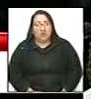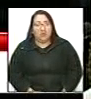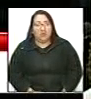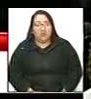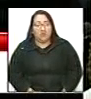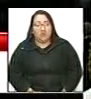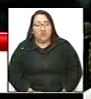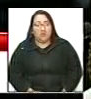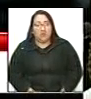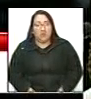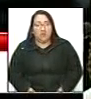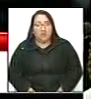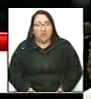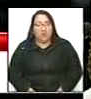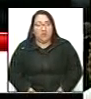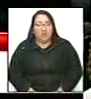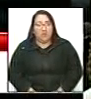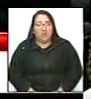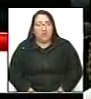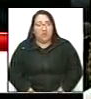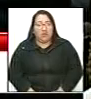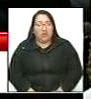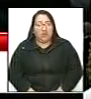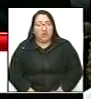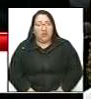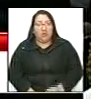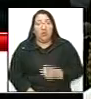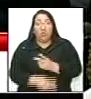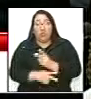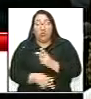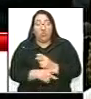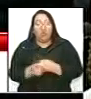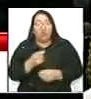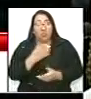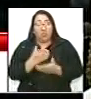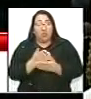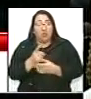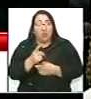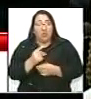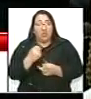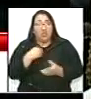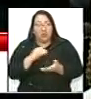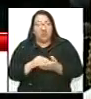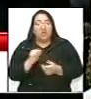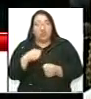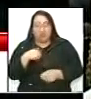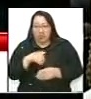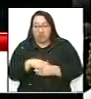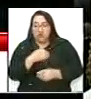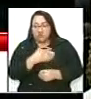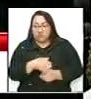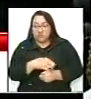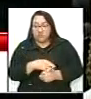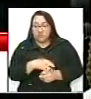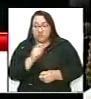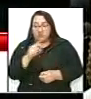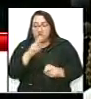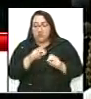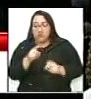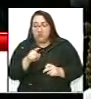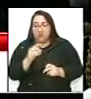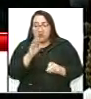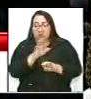Entonces, hay que tener mucho cuidado, presidente, para calificar este tipo de denuncias. Por eso yo quiero dejar constancia que yo sí voy a votar a favor de que se investigue